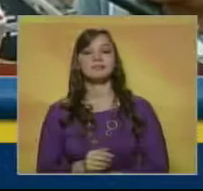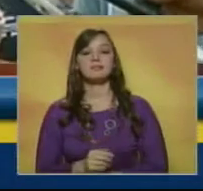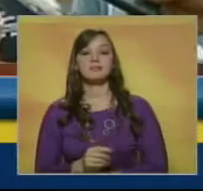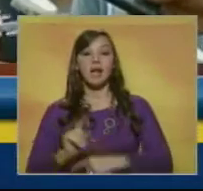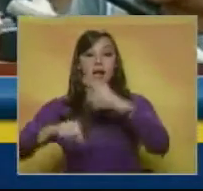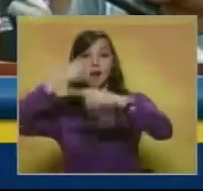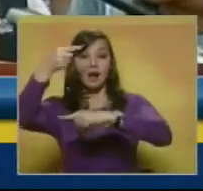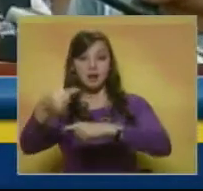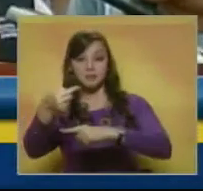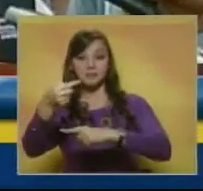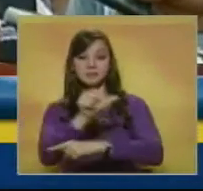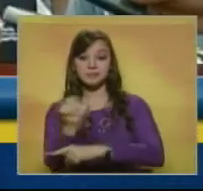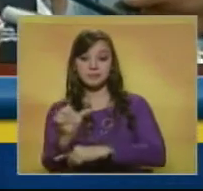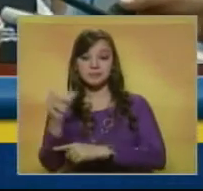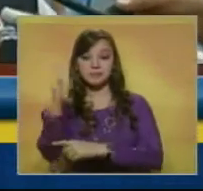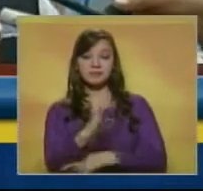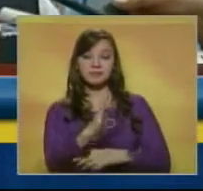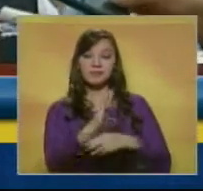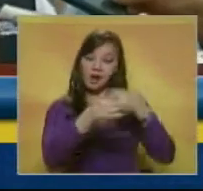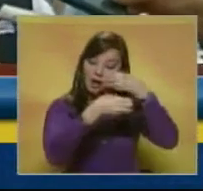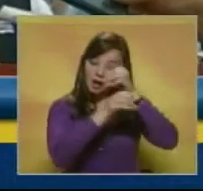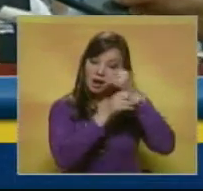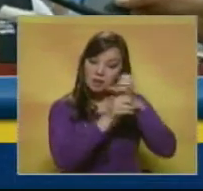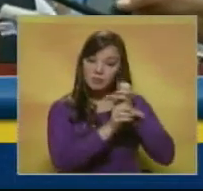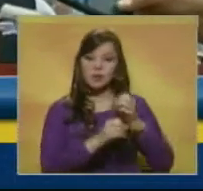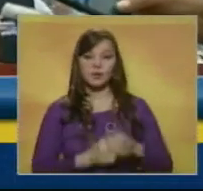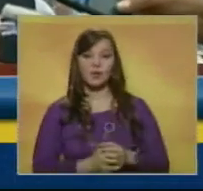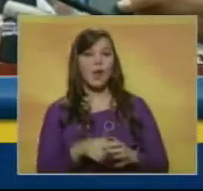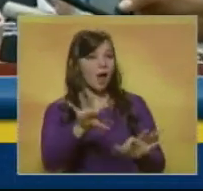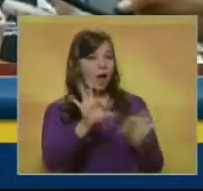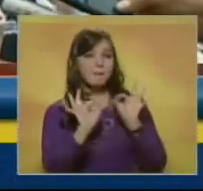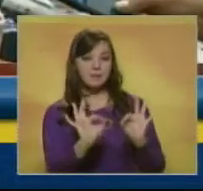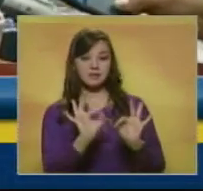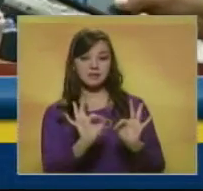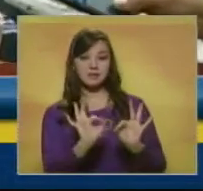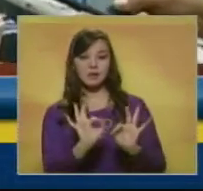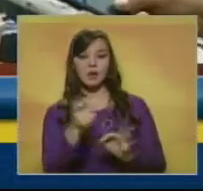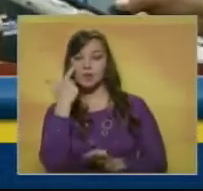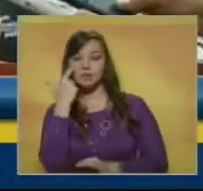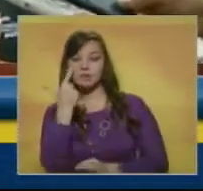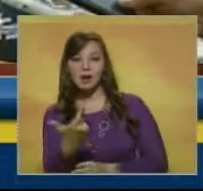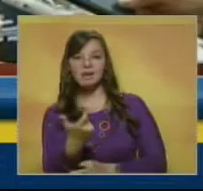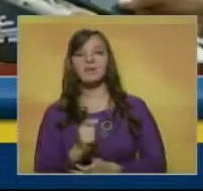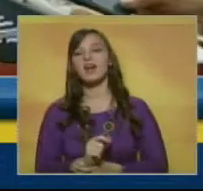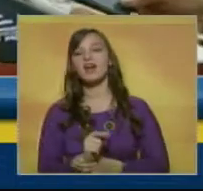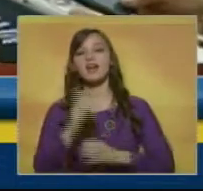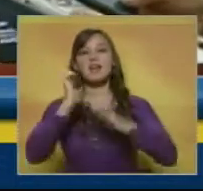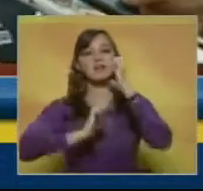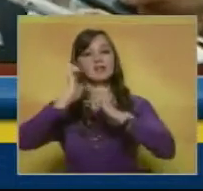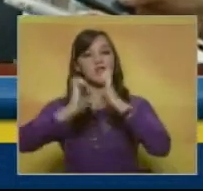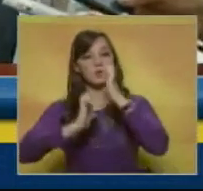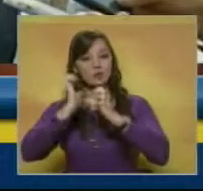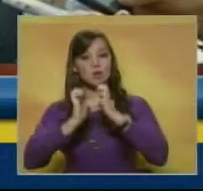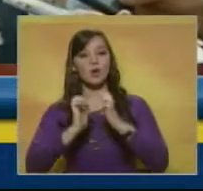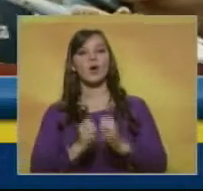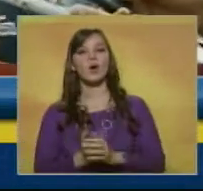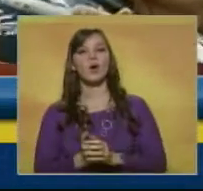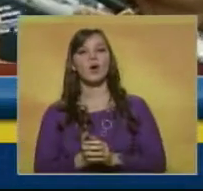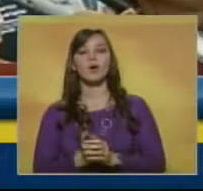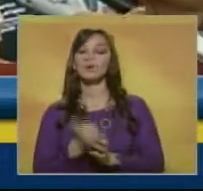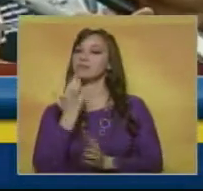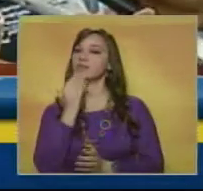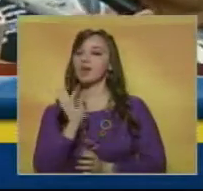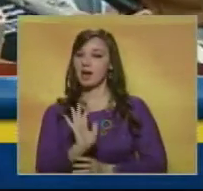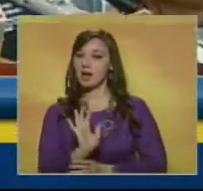llegar el laboratorio de bioseguridad, que es específico para determinar y para hacer la evaluación de casos